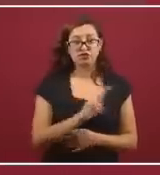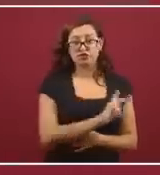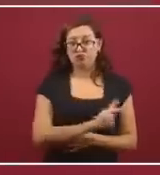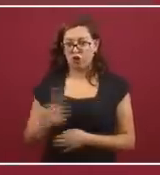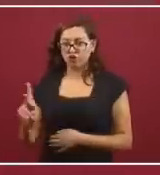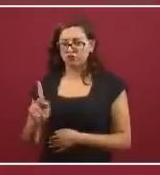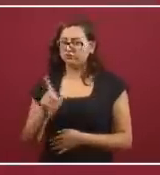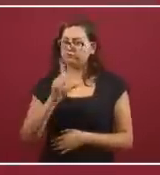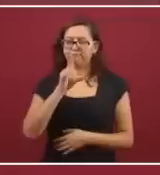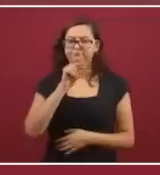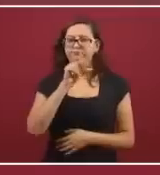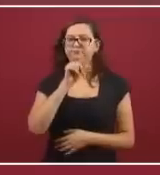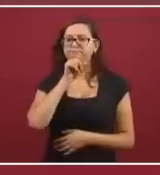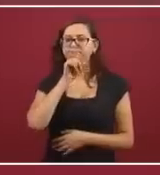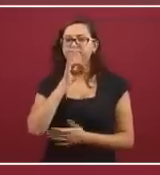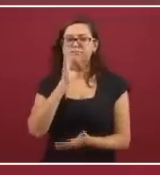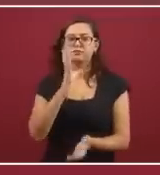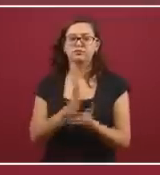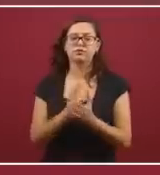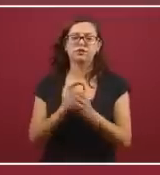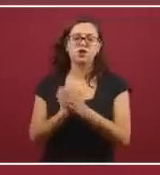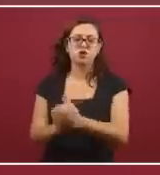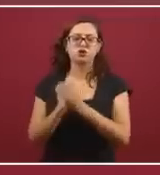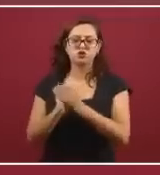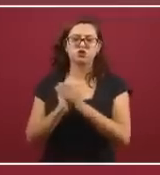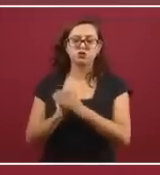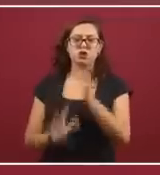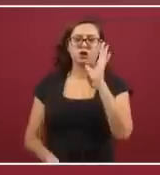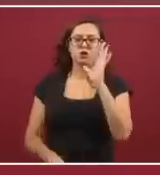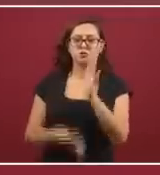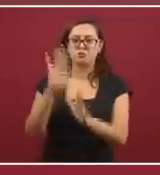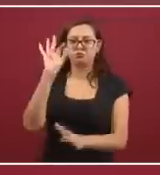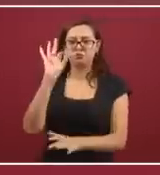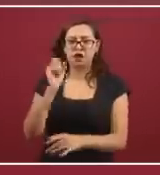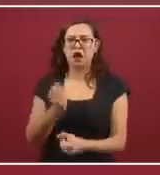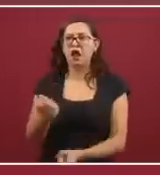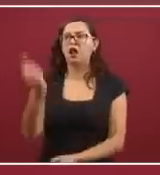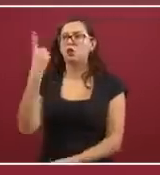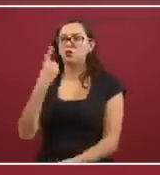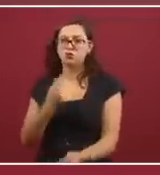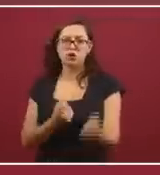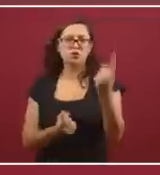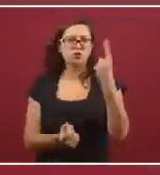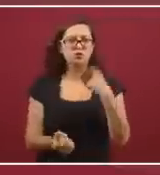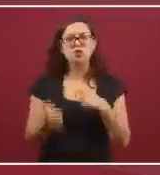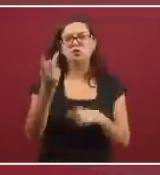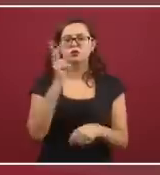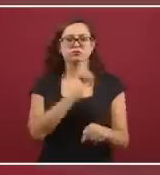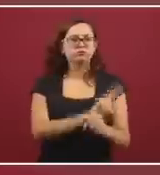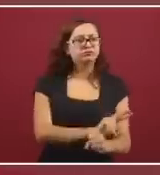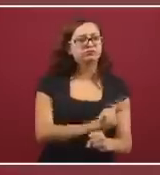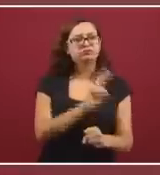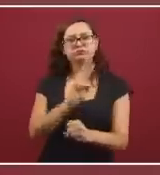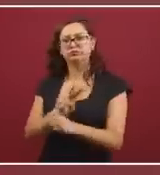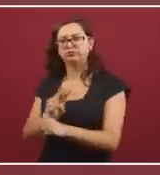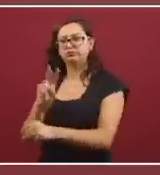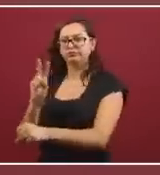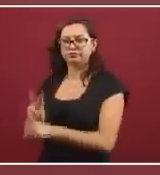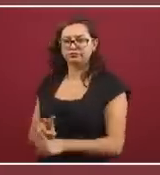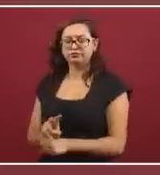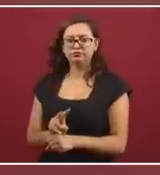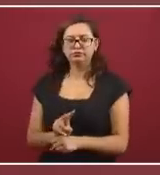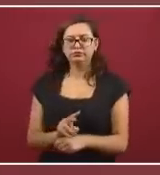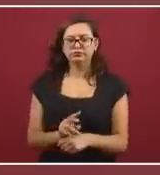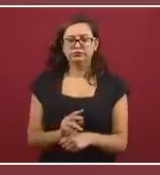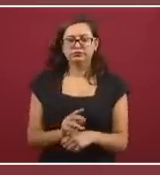sorteo de manera selectiva y se va a hacer la